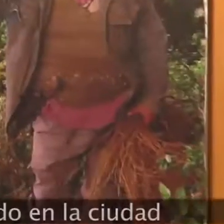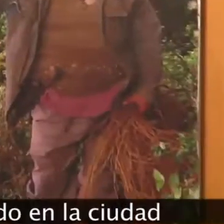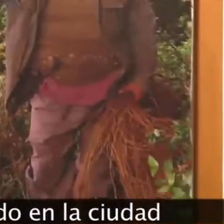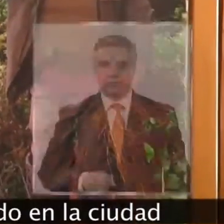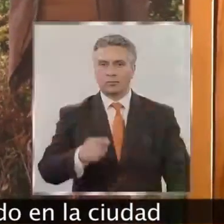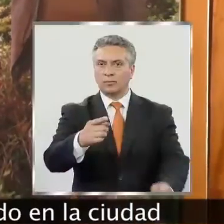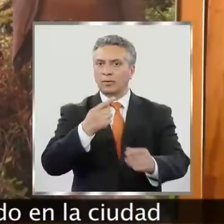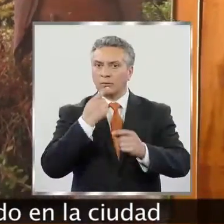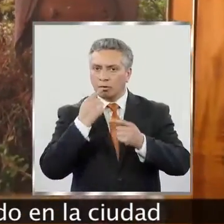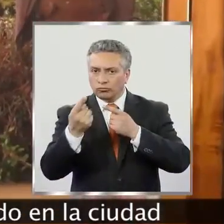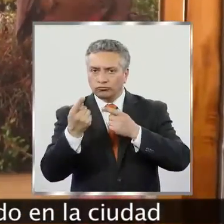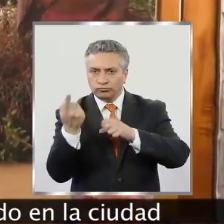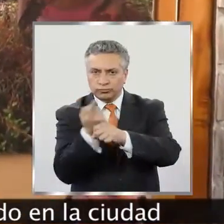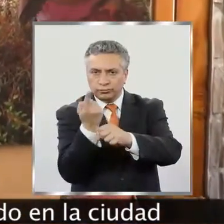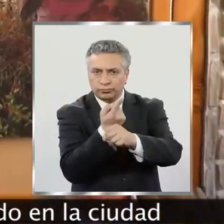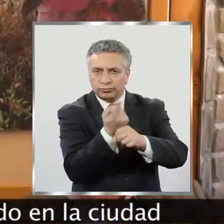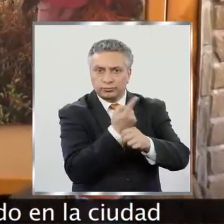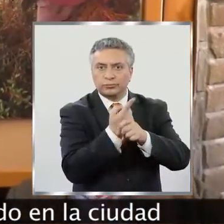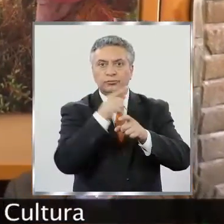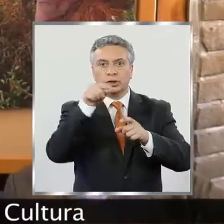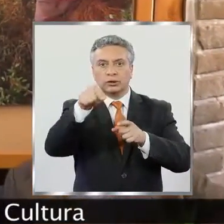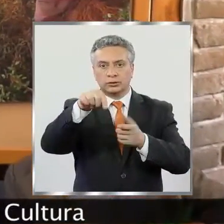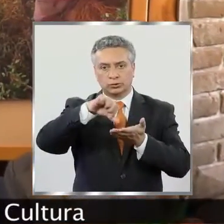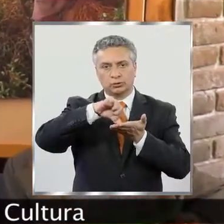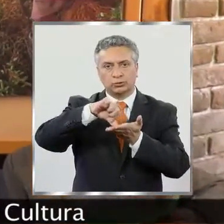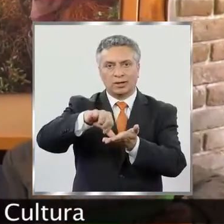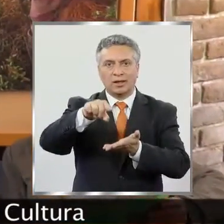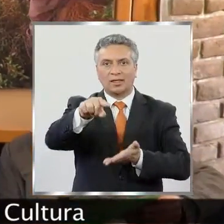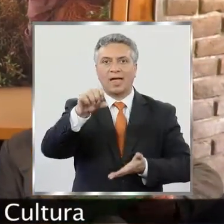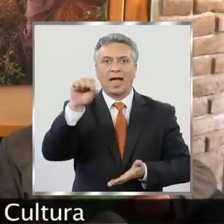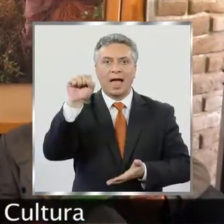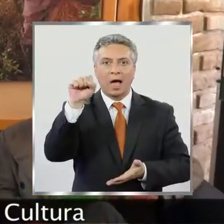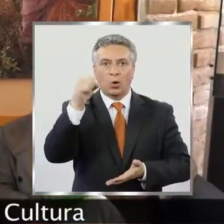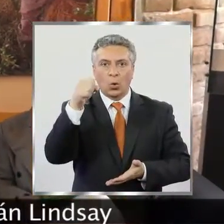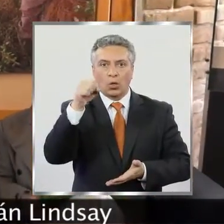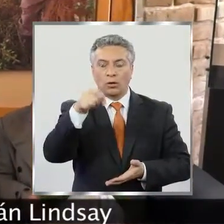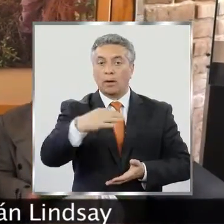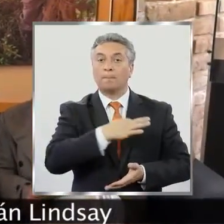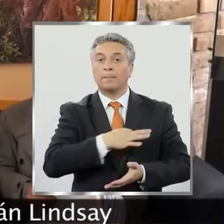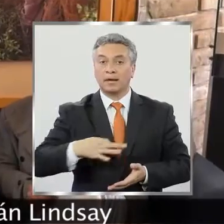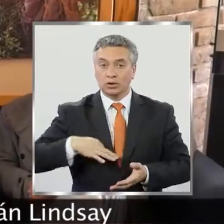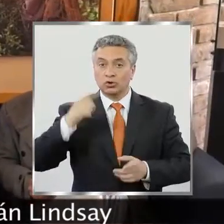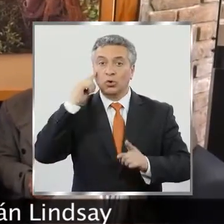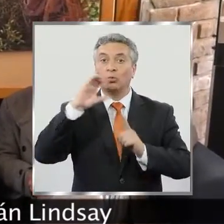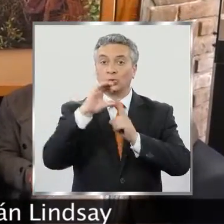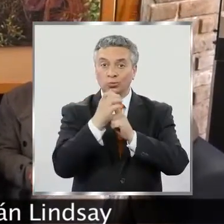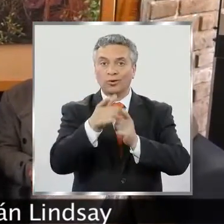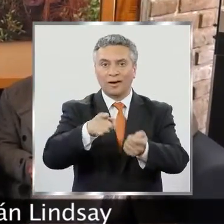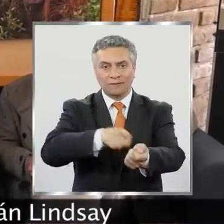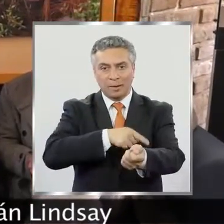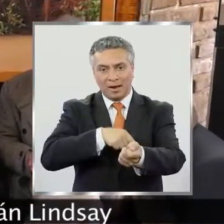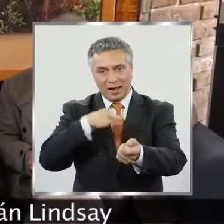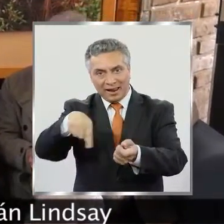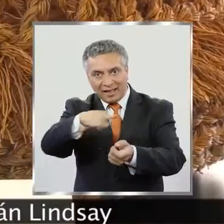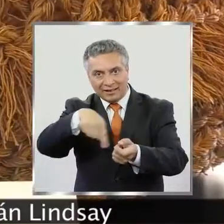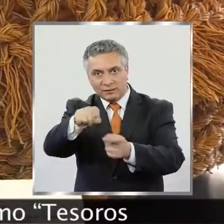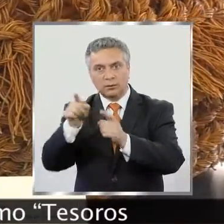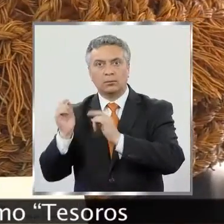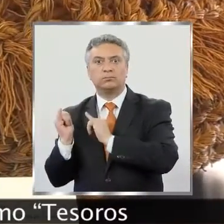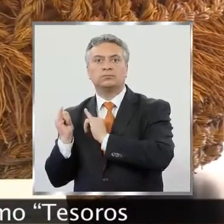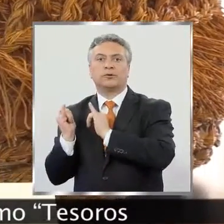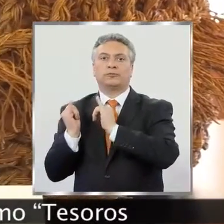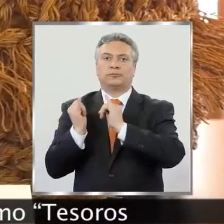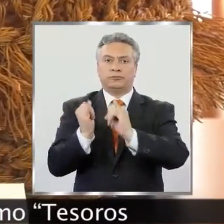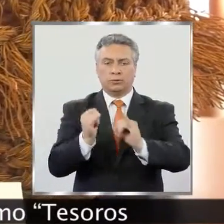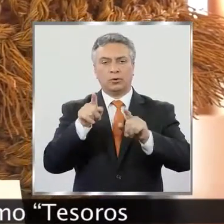En un conversatorio desarrollado en la ciudad de Ancud, el ministro de Cultura informó a la familia Marilicán Lindsay